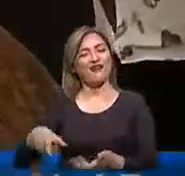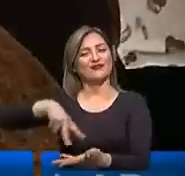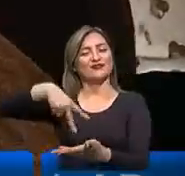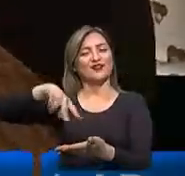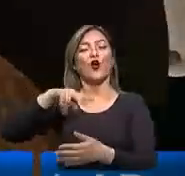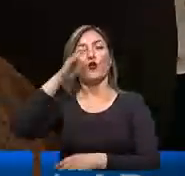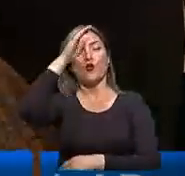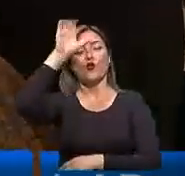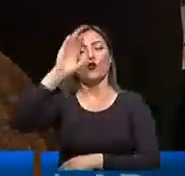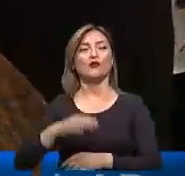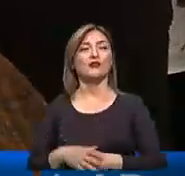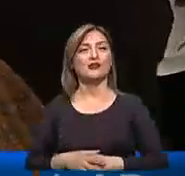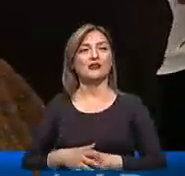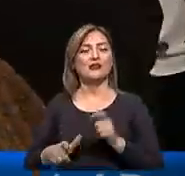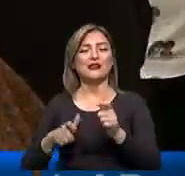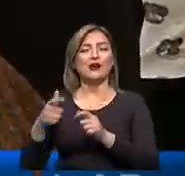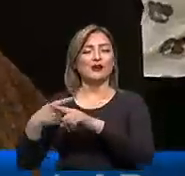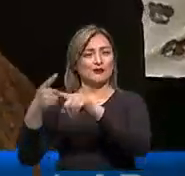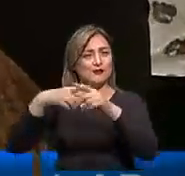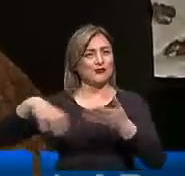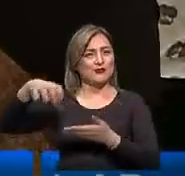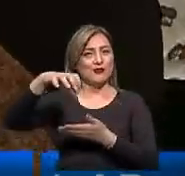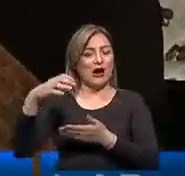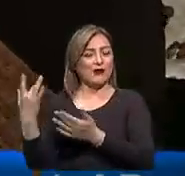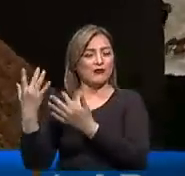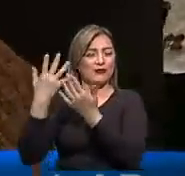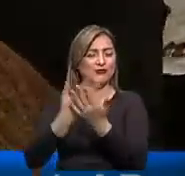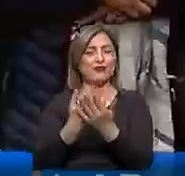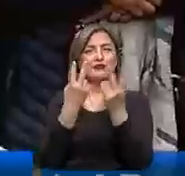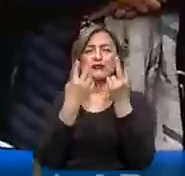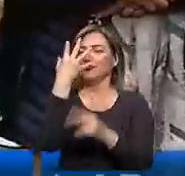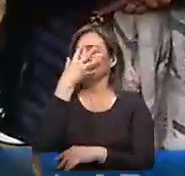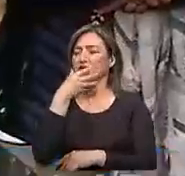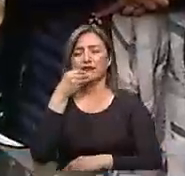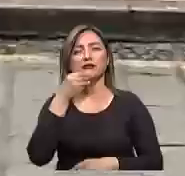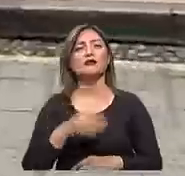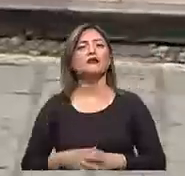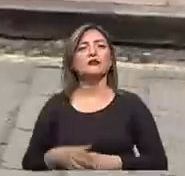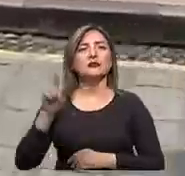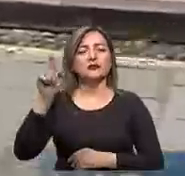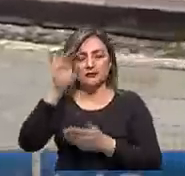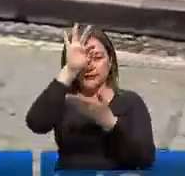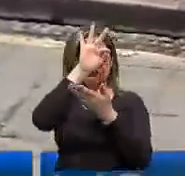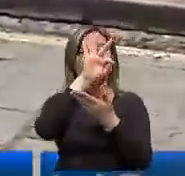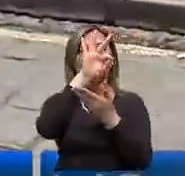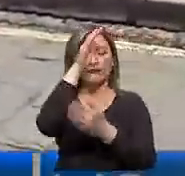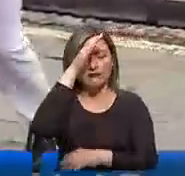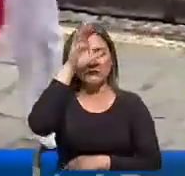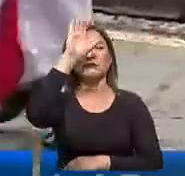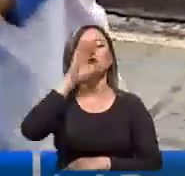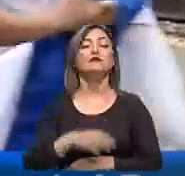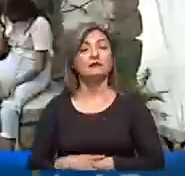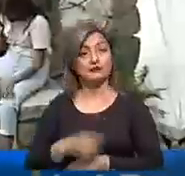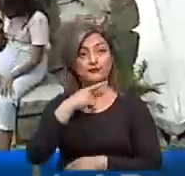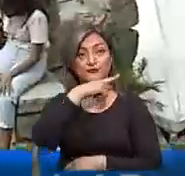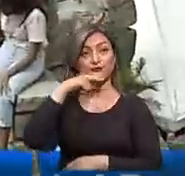ambiente, esa gente de ver de otro lado, de todo eso, un turismo bien bonito, oiga. Por todo esto, los representantes del sector turístico